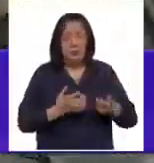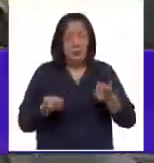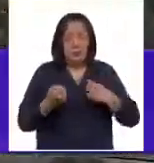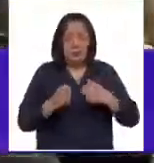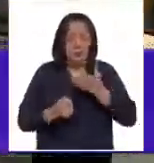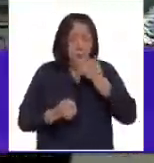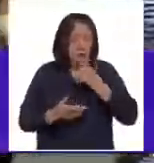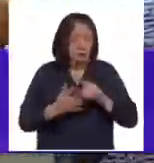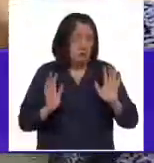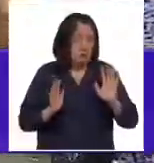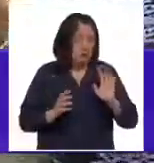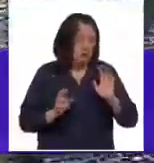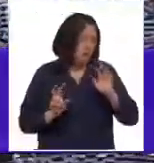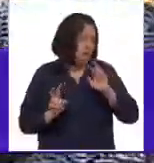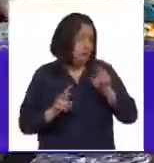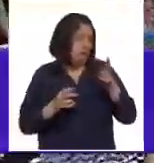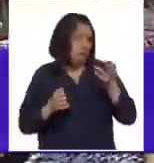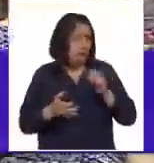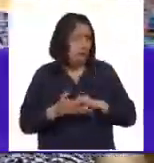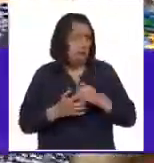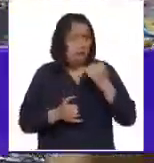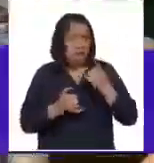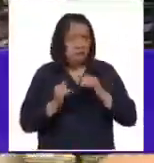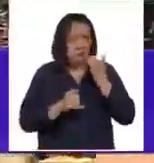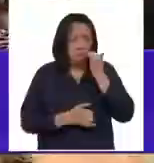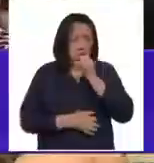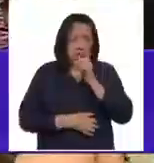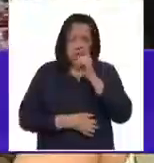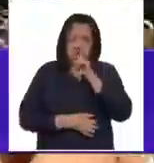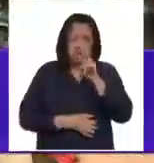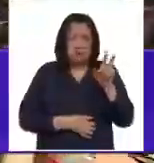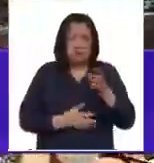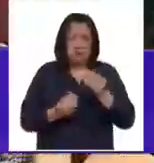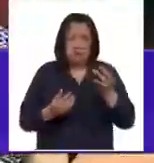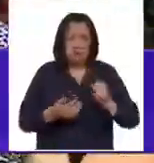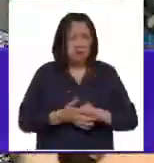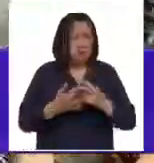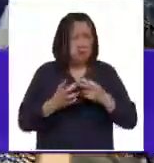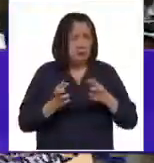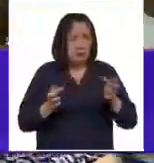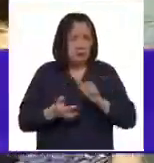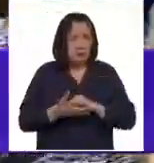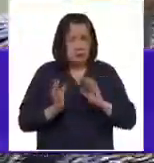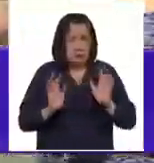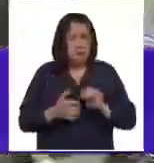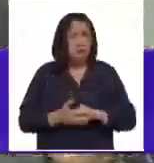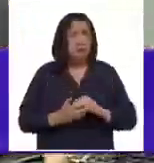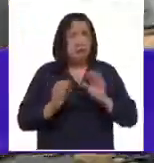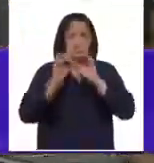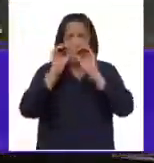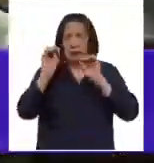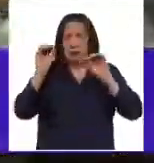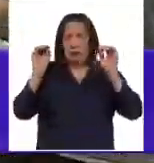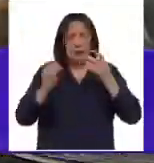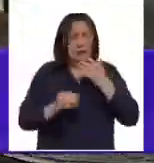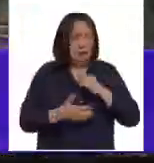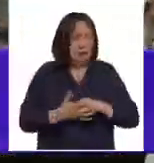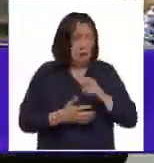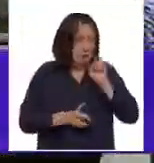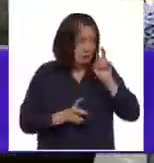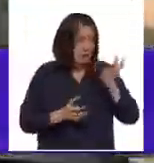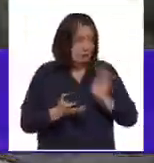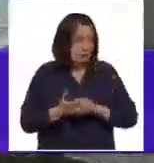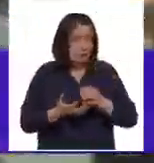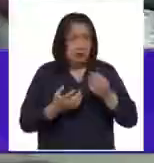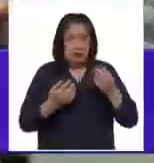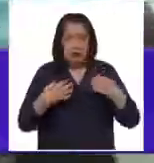visto hace, al menos en este último enlace, no se ve tanta venta de productos precisamente de decoración navideña. No. Veo más ropa,